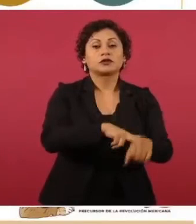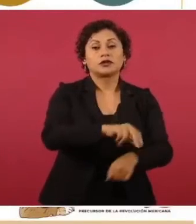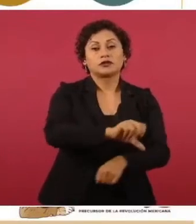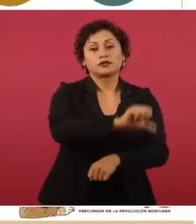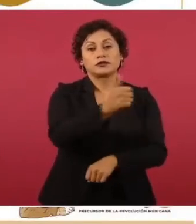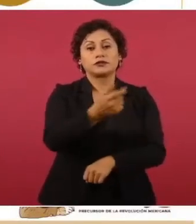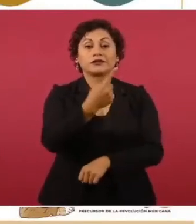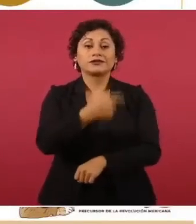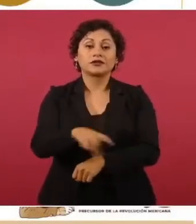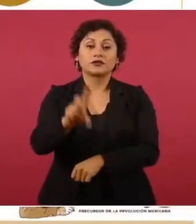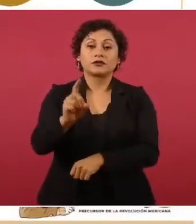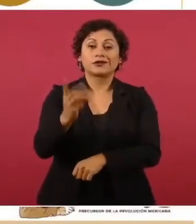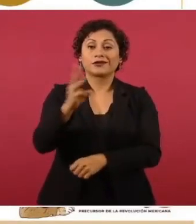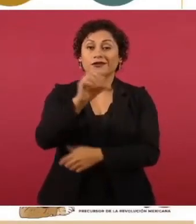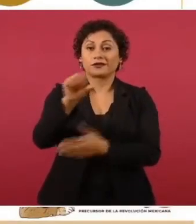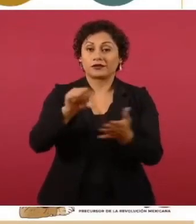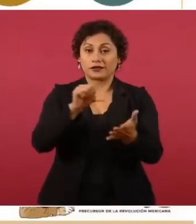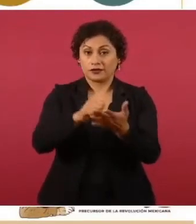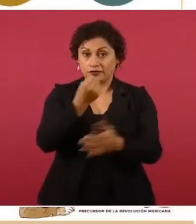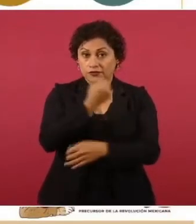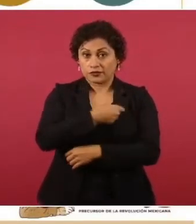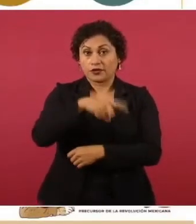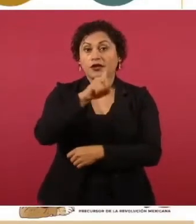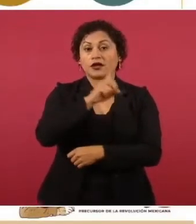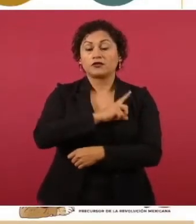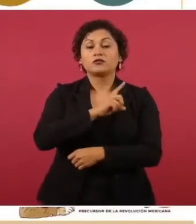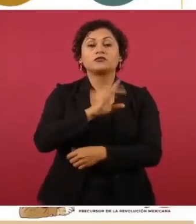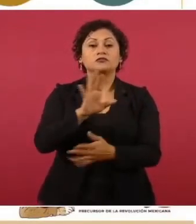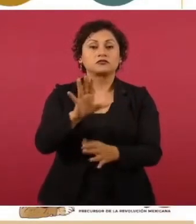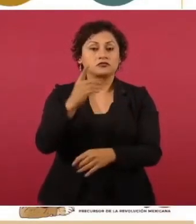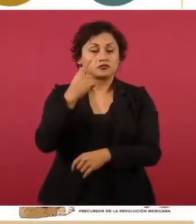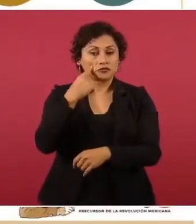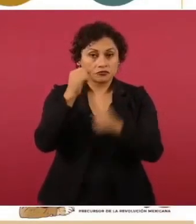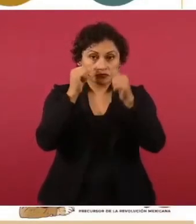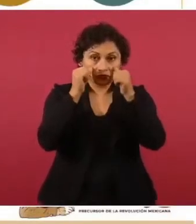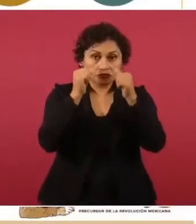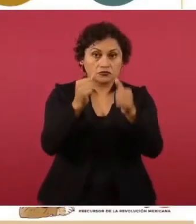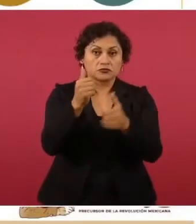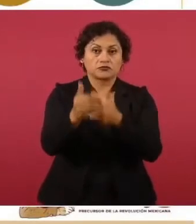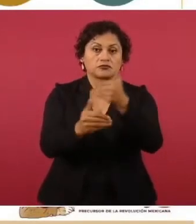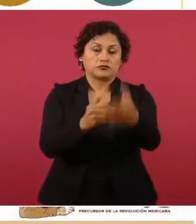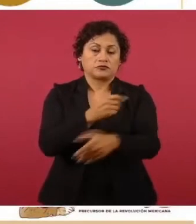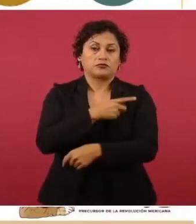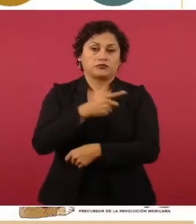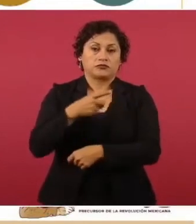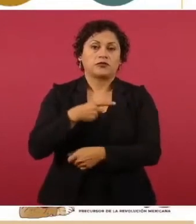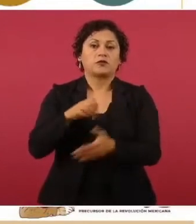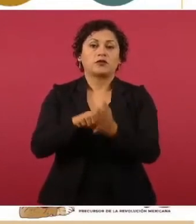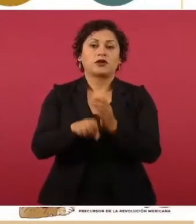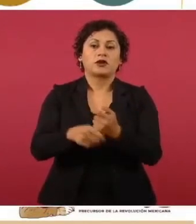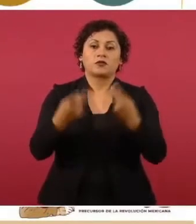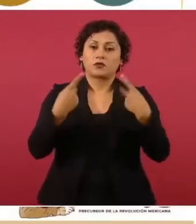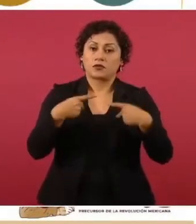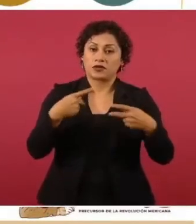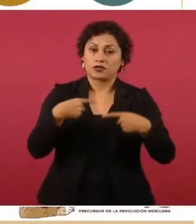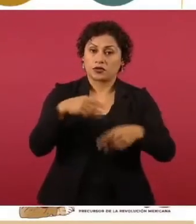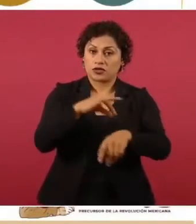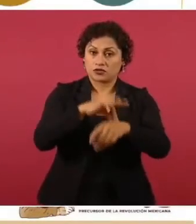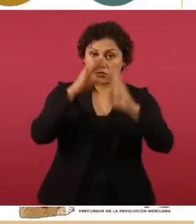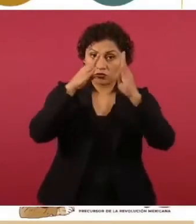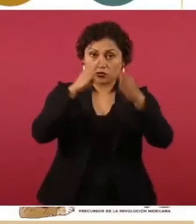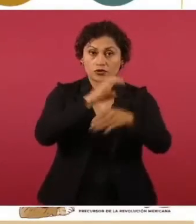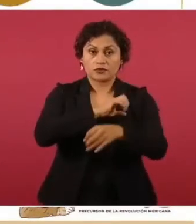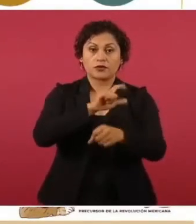133 unidades de salud. Hay una cobertura que se tiene que avanzar, sobre todo en médicos especialistas, que llega solo